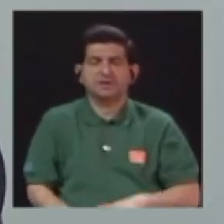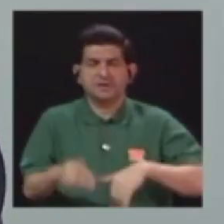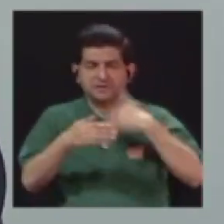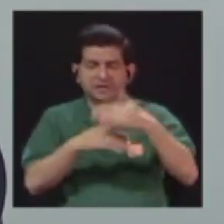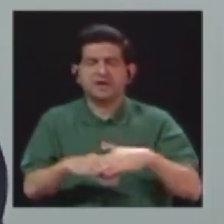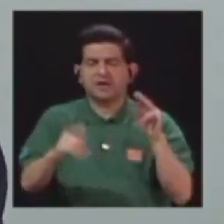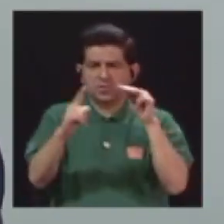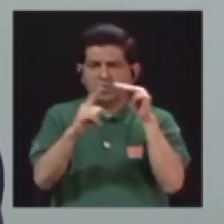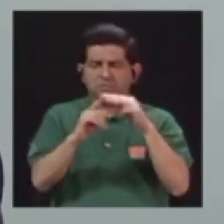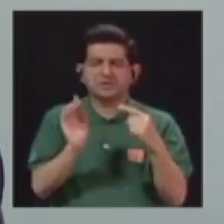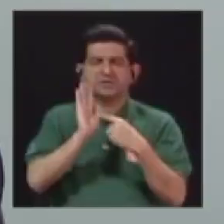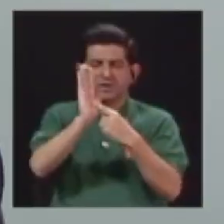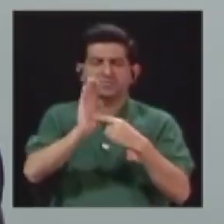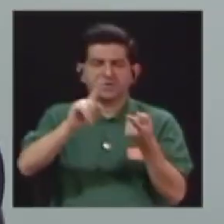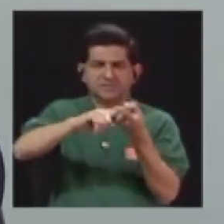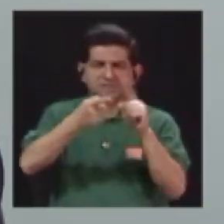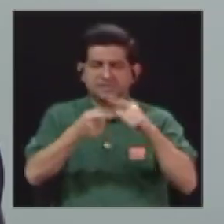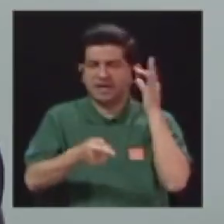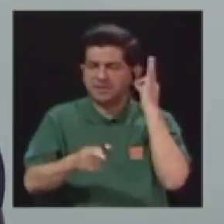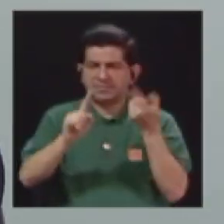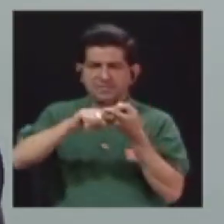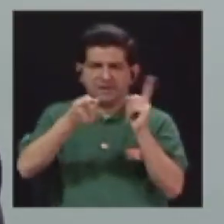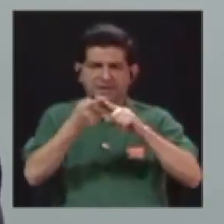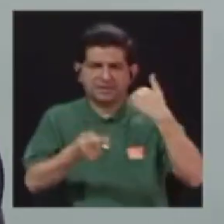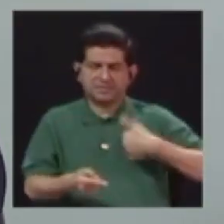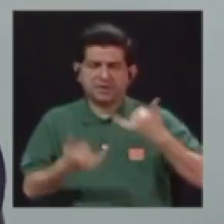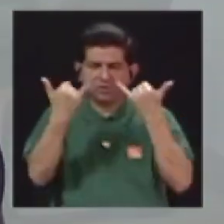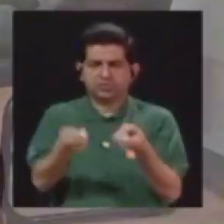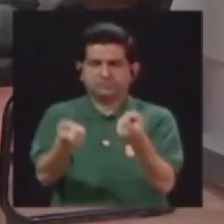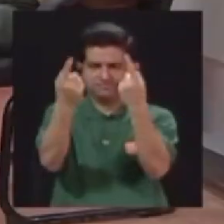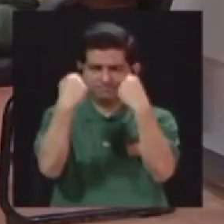dé unos mensajes que tiene para las amigas y amigos y nosotros regresamos.